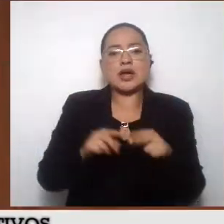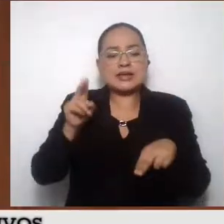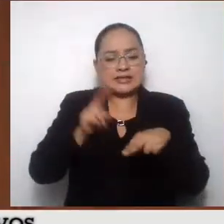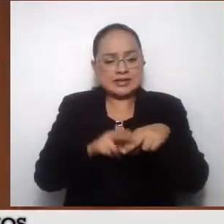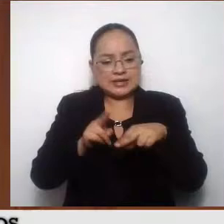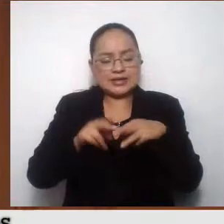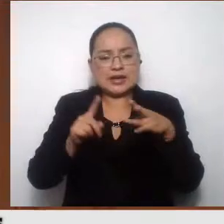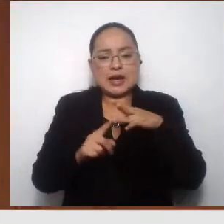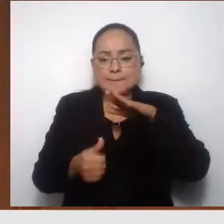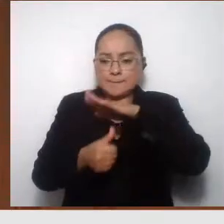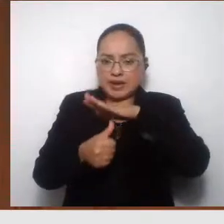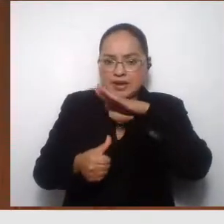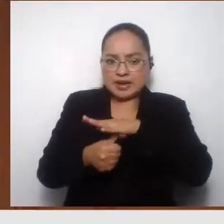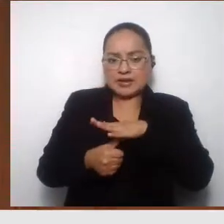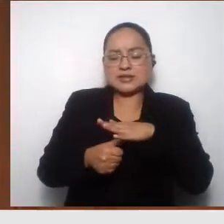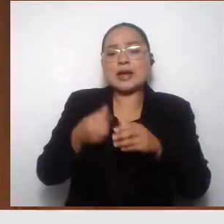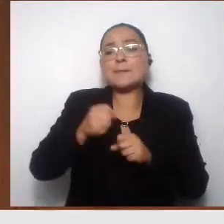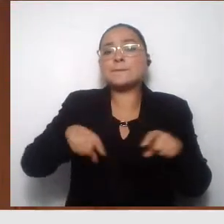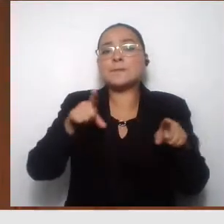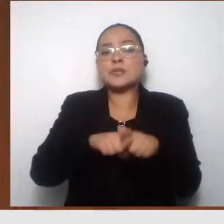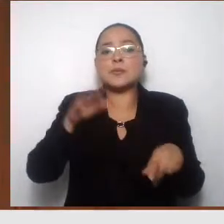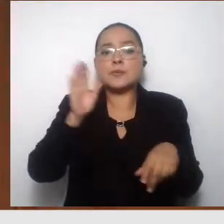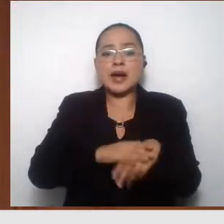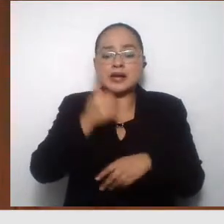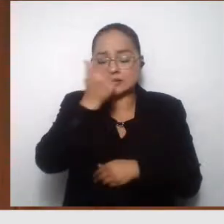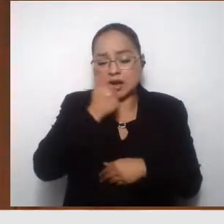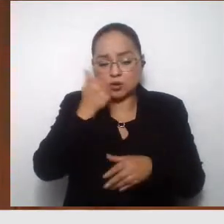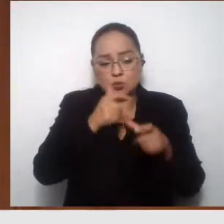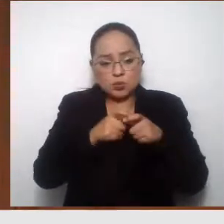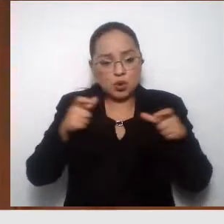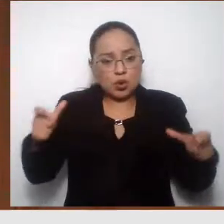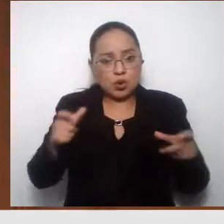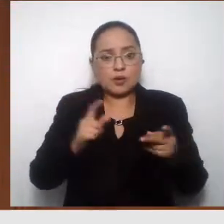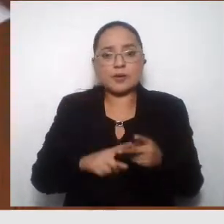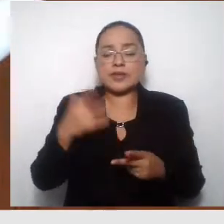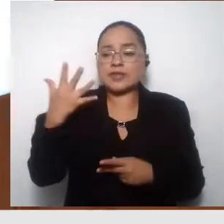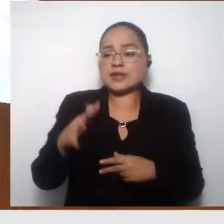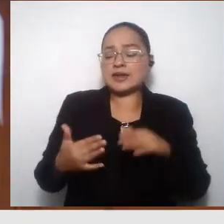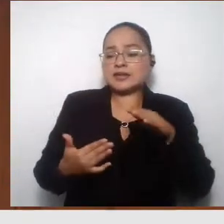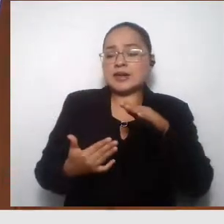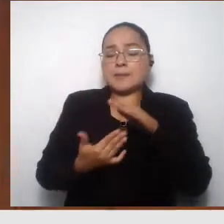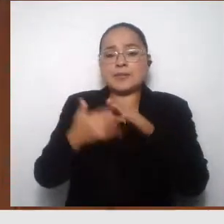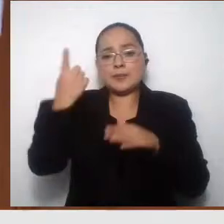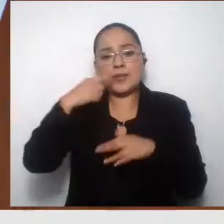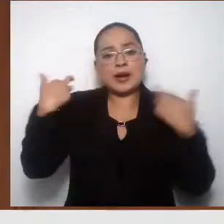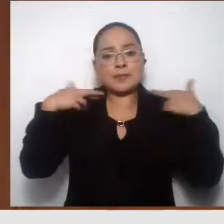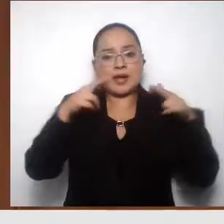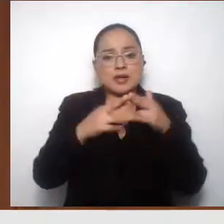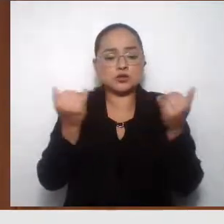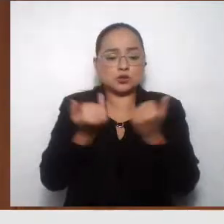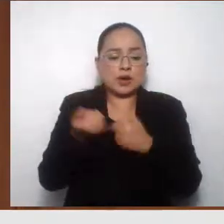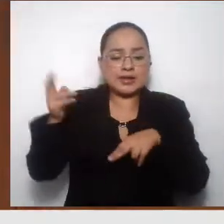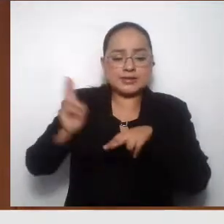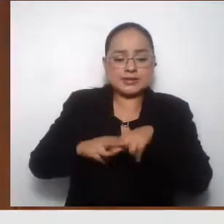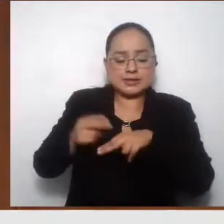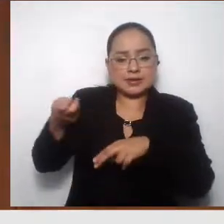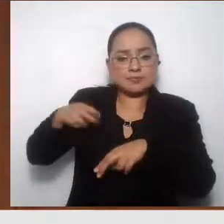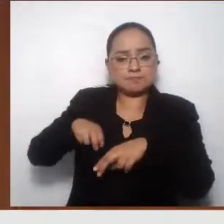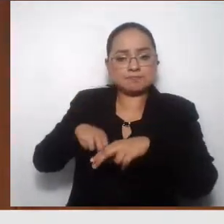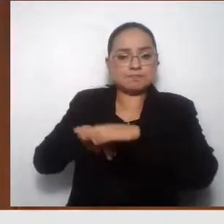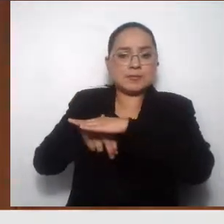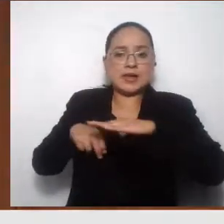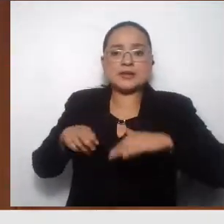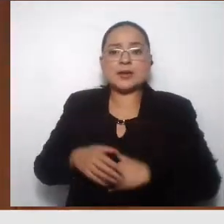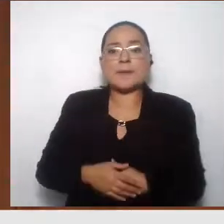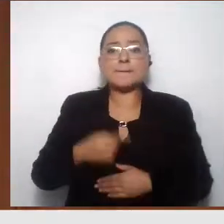de aumento de niños, 10 escritorios para maestros con sus sillas. Aquí podemos apreciar cómo se observa